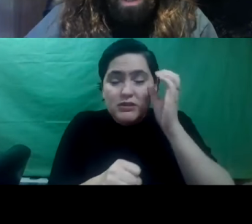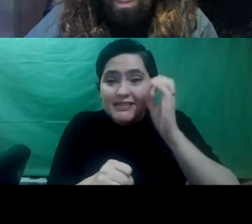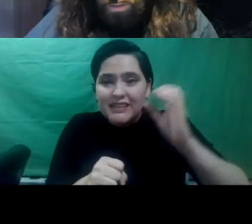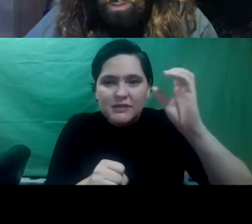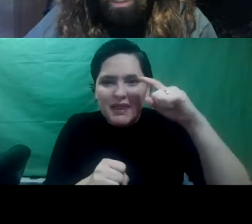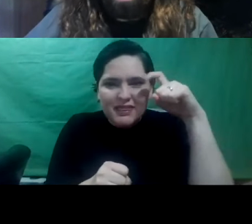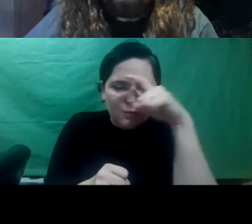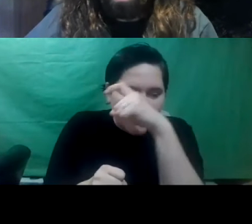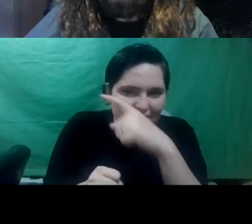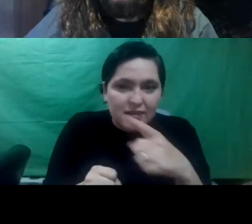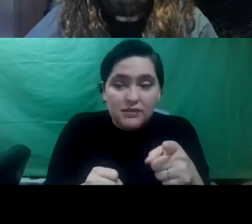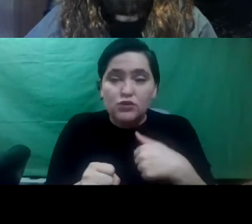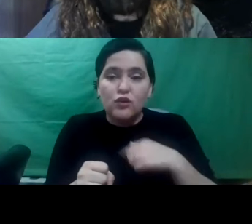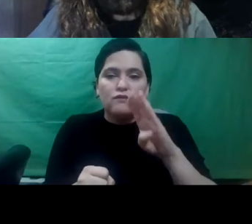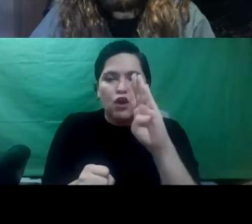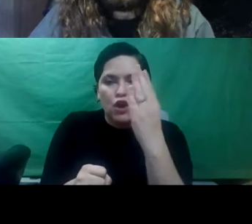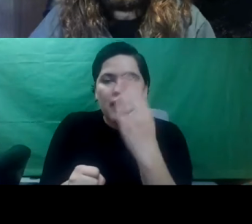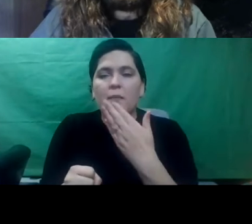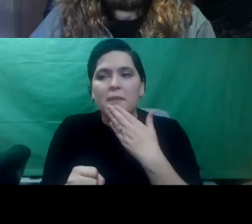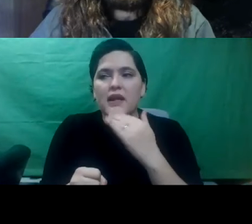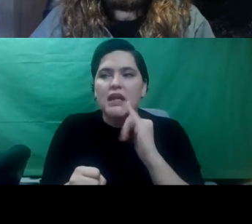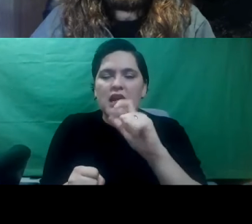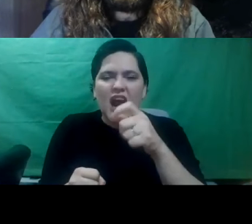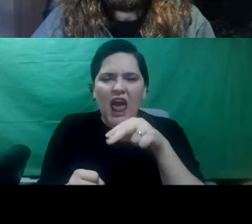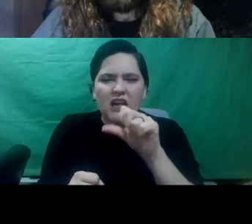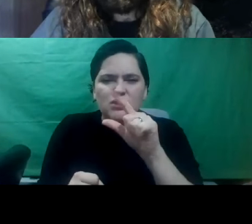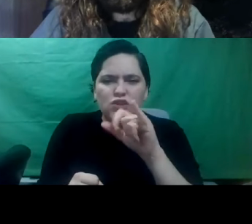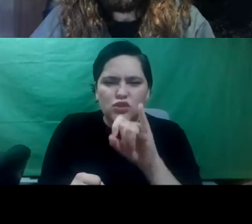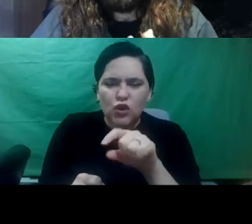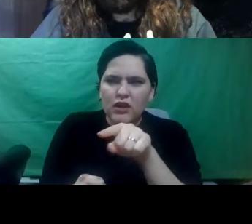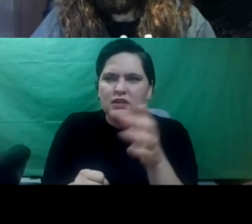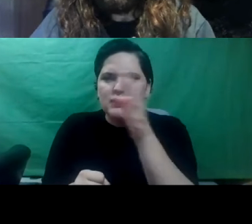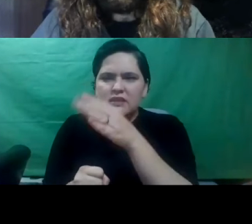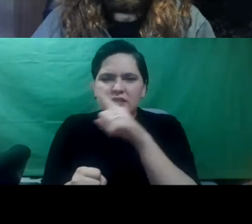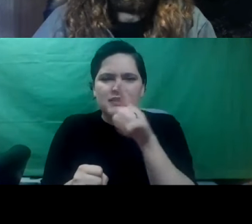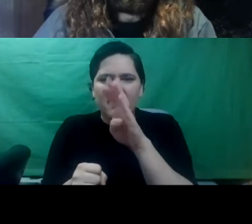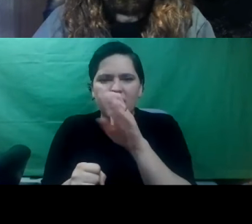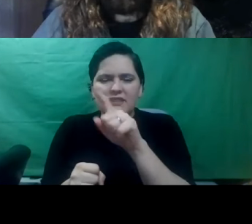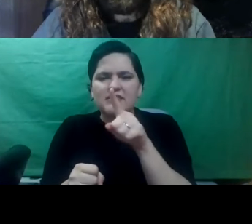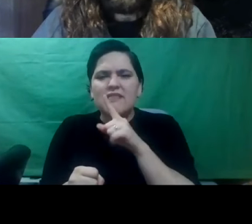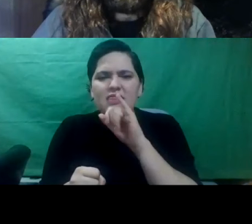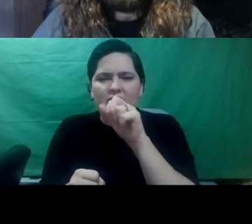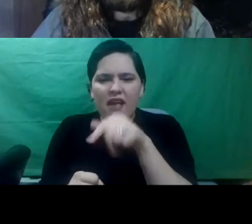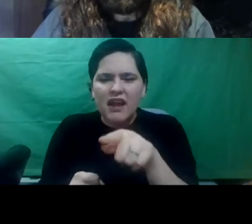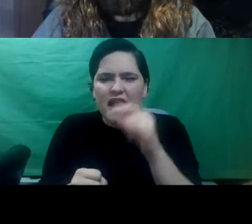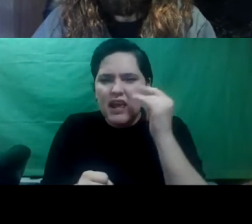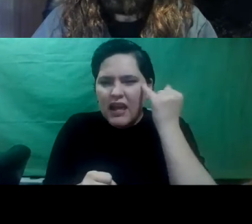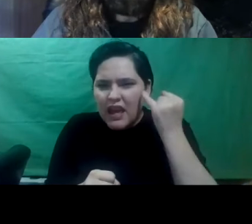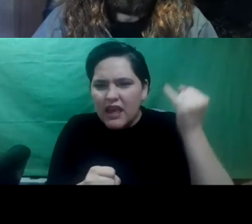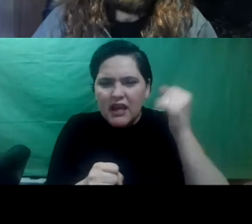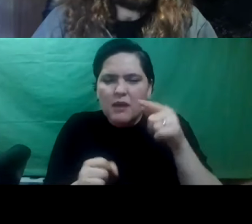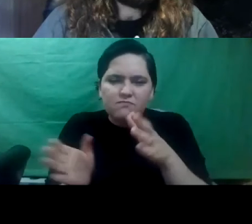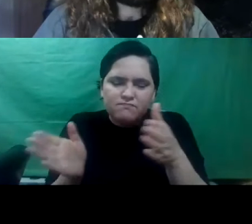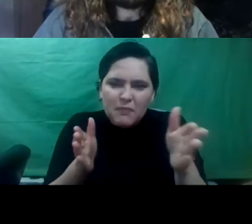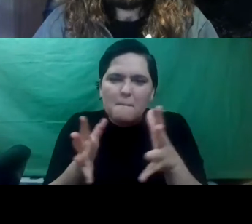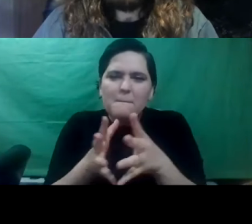la biología, y acá también Ignacio y Sebastián están desde el área de la ingeniería. Entonces un grupo, digamos, que está más sesgado